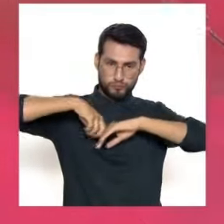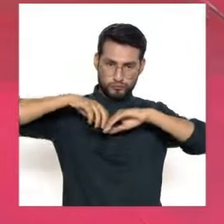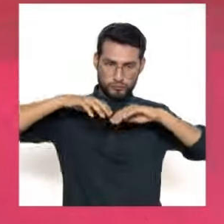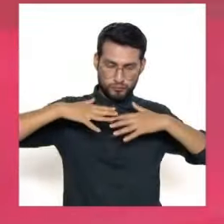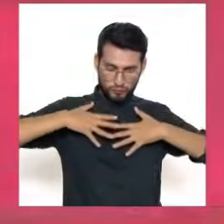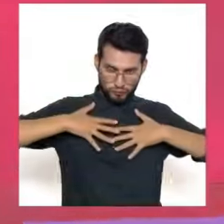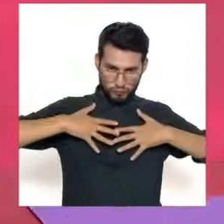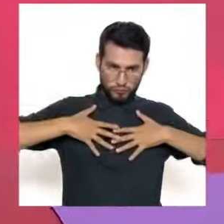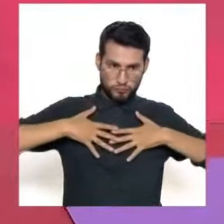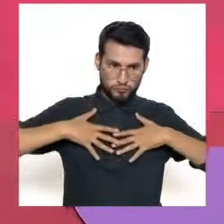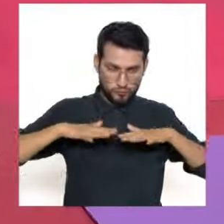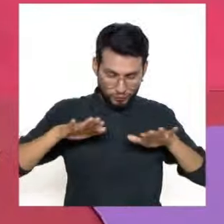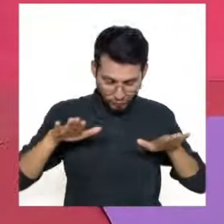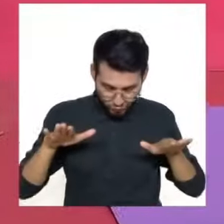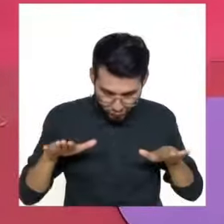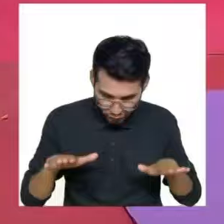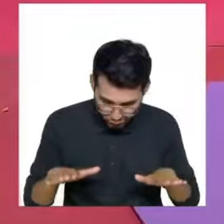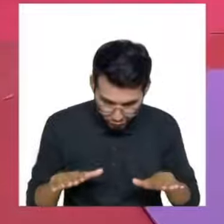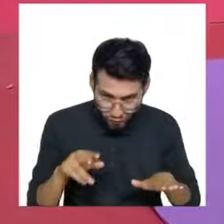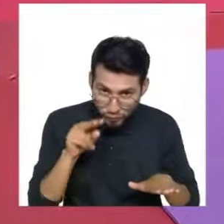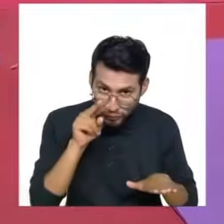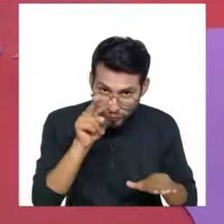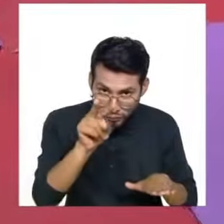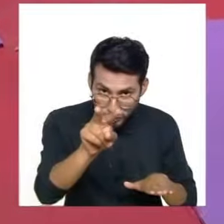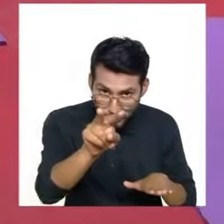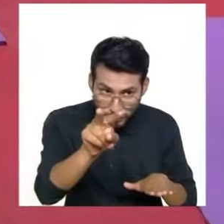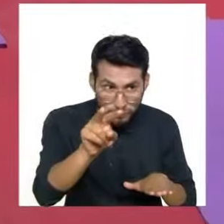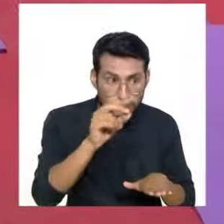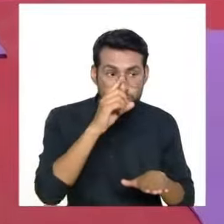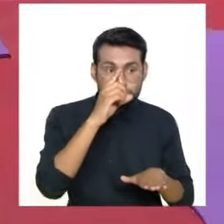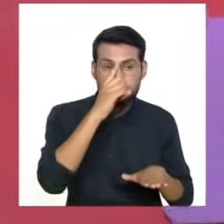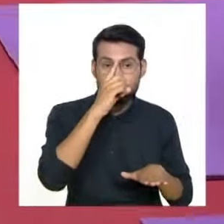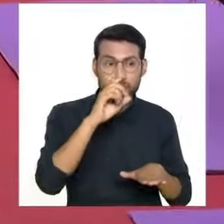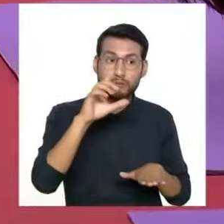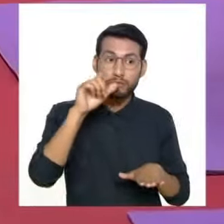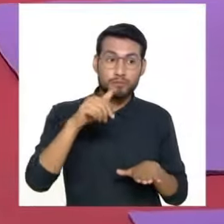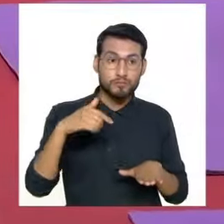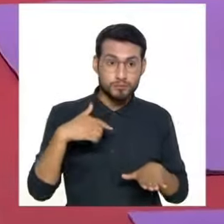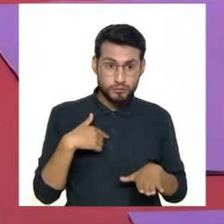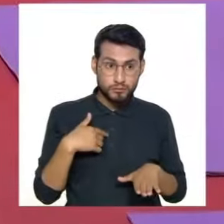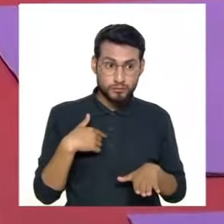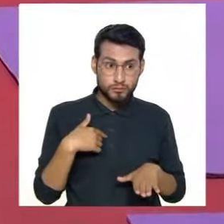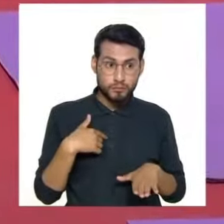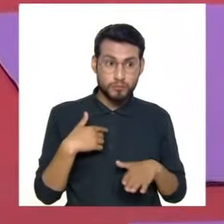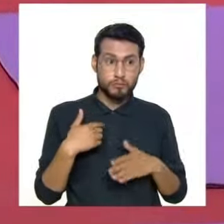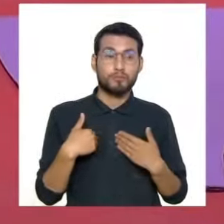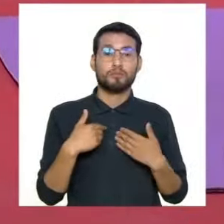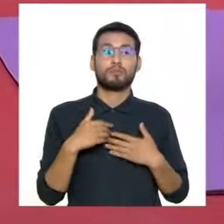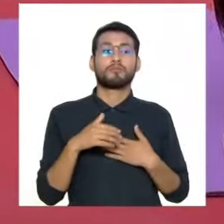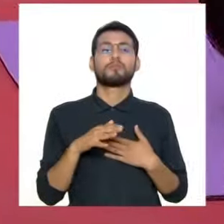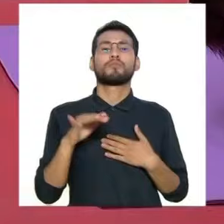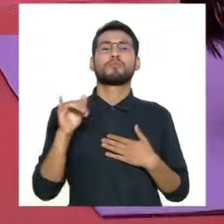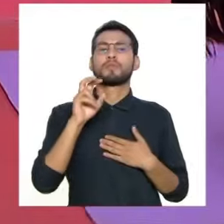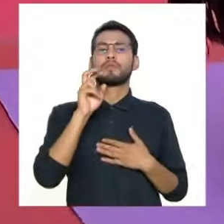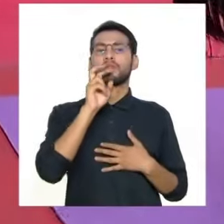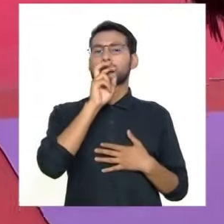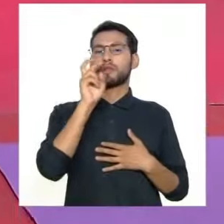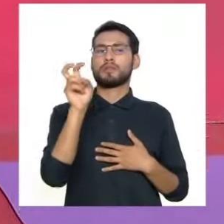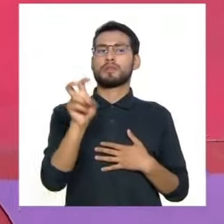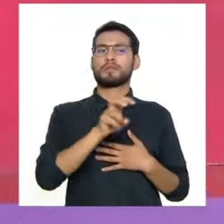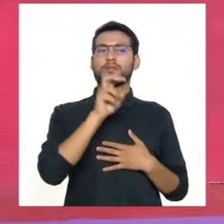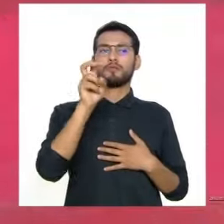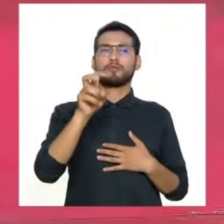pecho y barbilla miro hacia delante me deslizo al frente en posición de Cobra